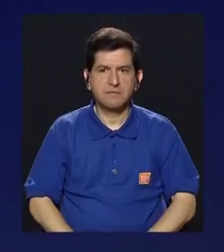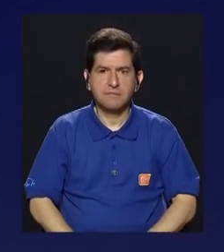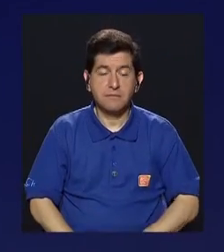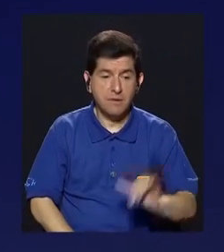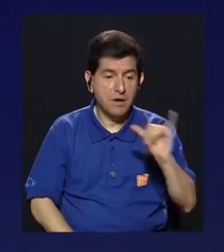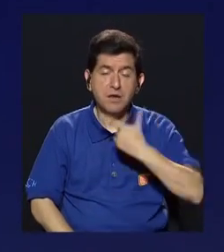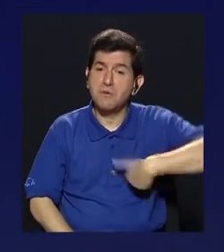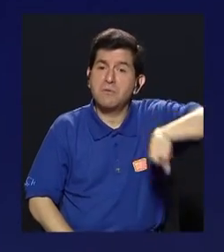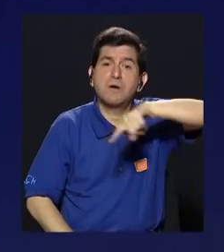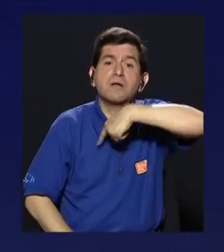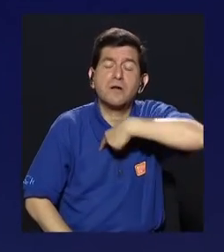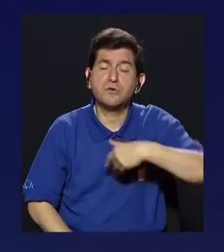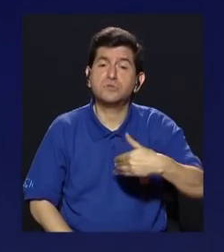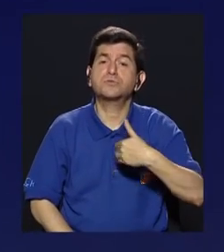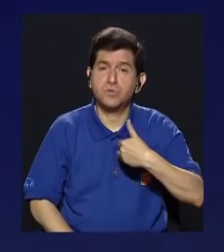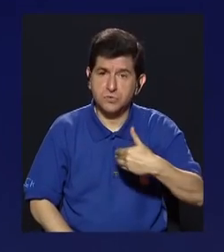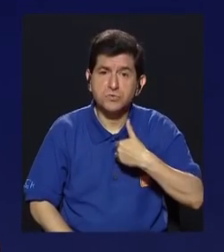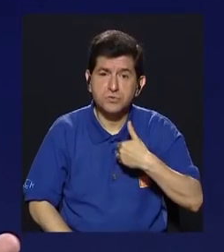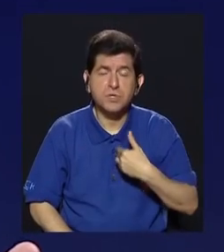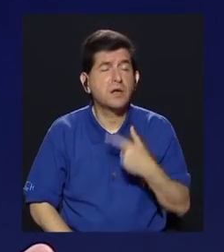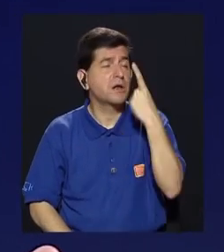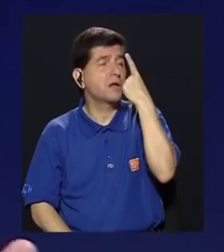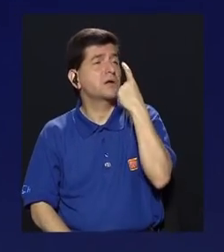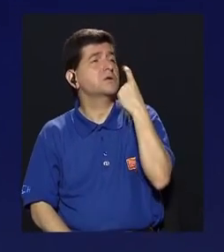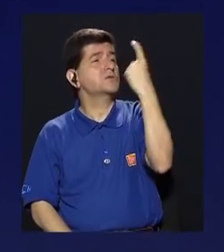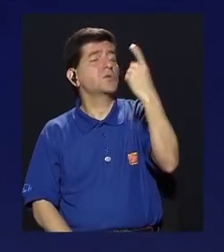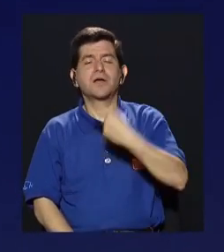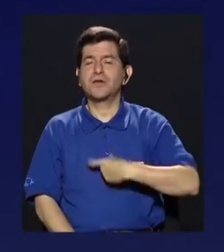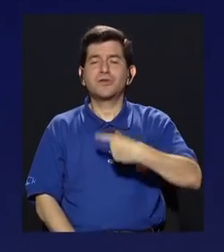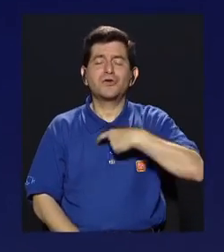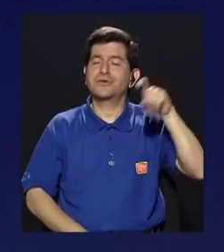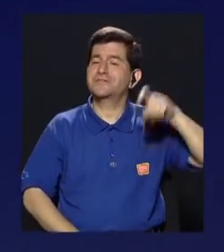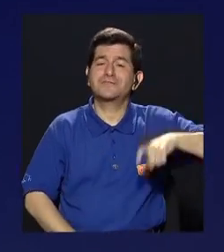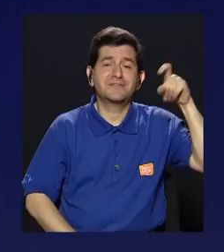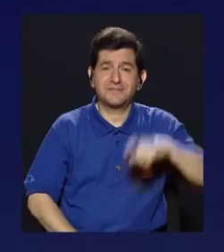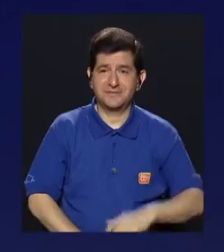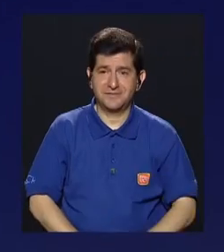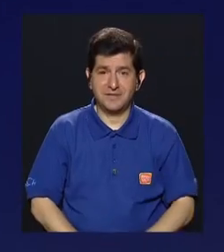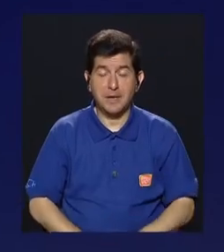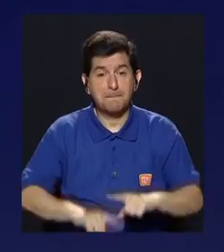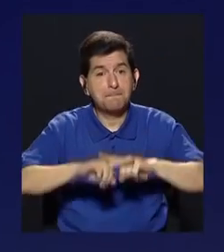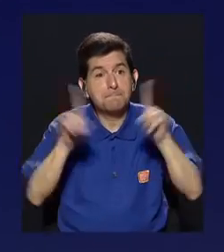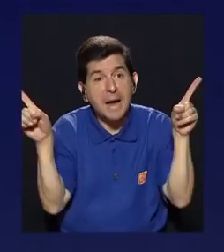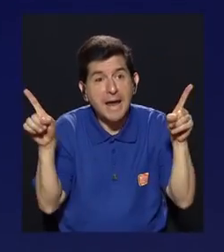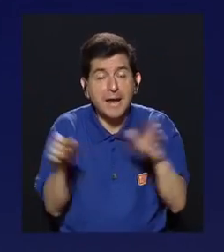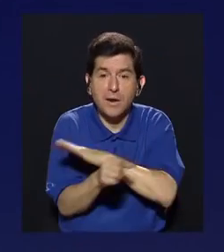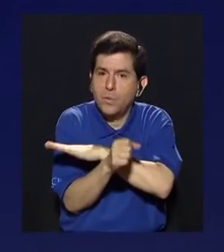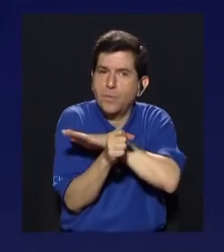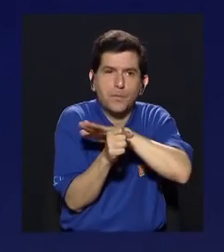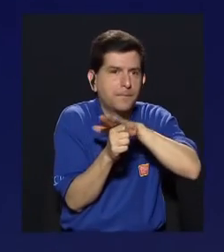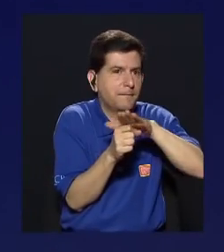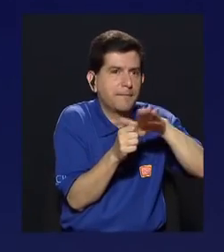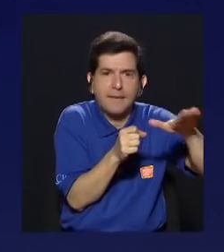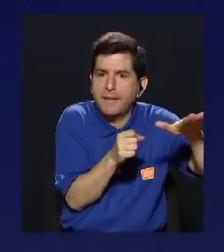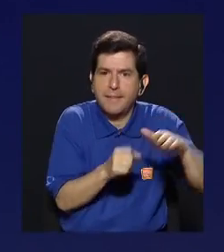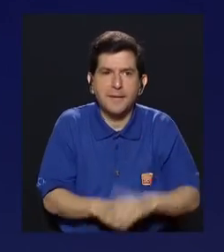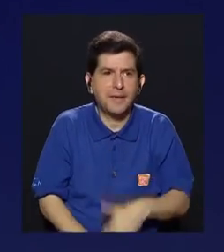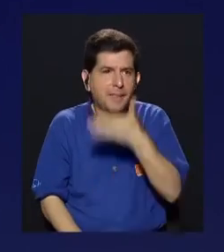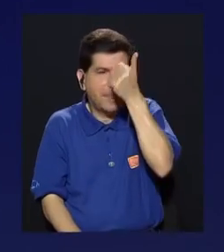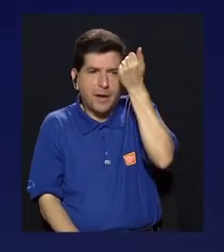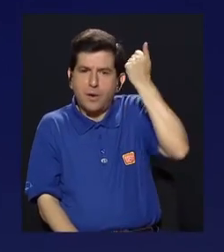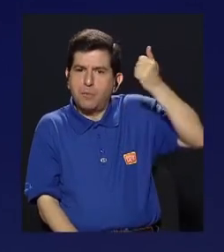que igual que nosotros tienen sueños deseos necesidades pero que están totalmente